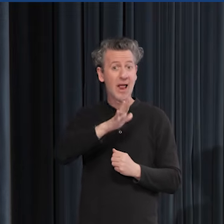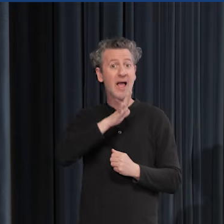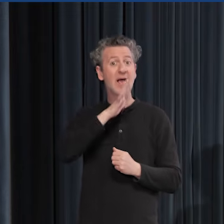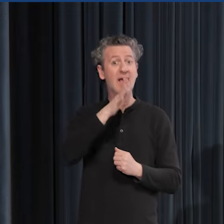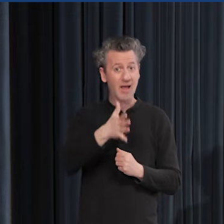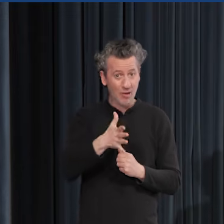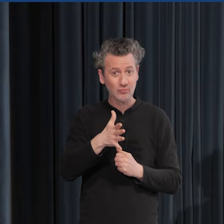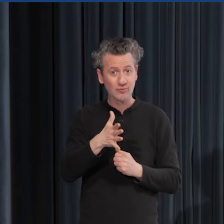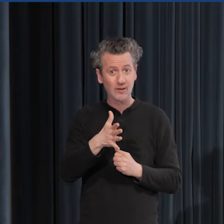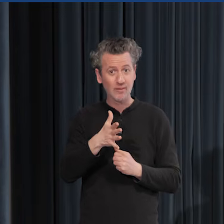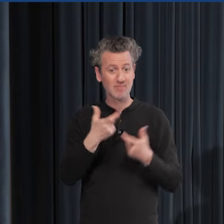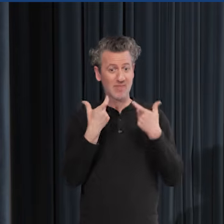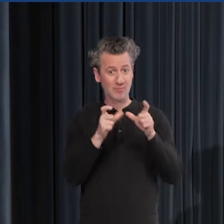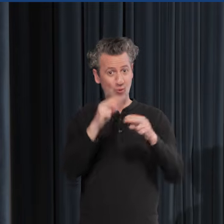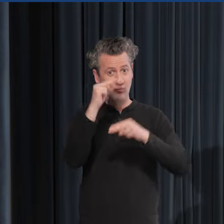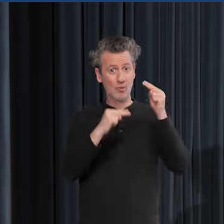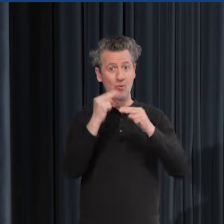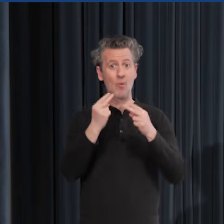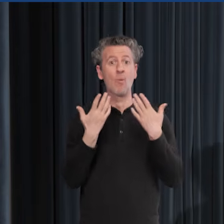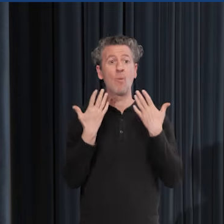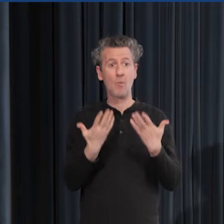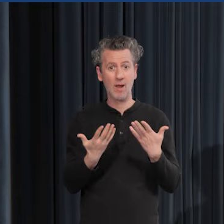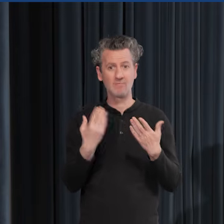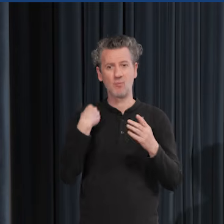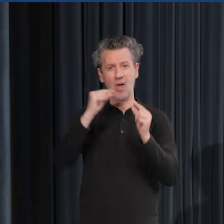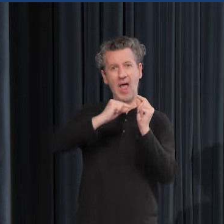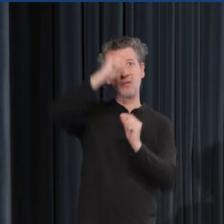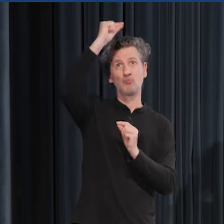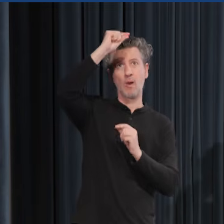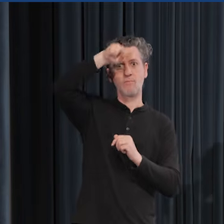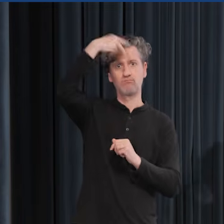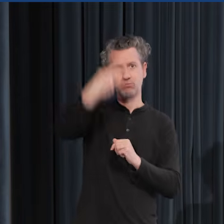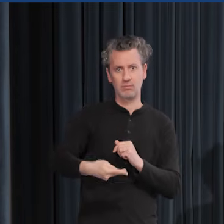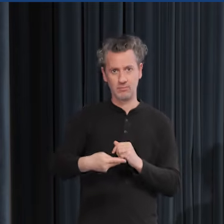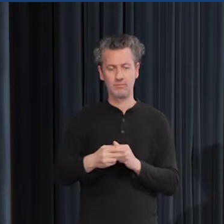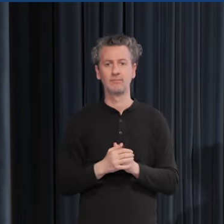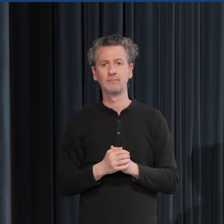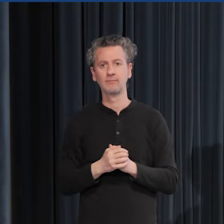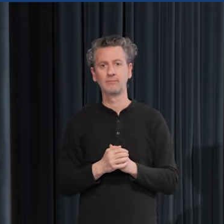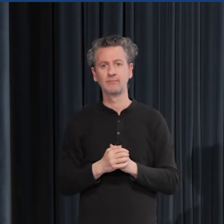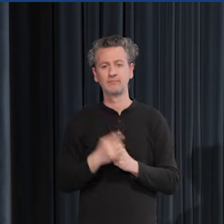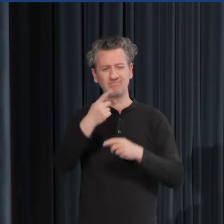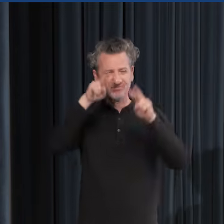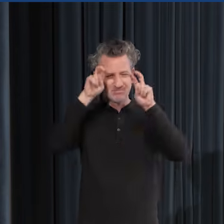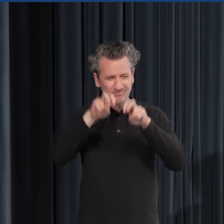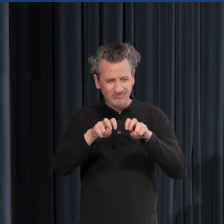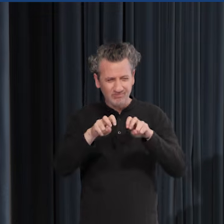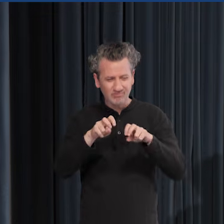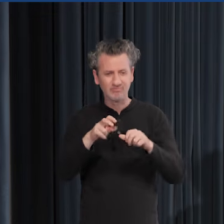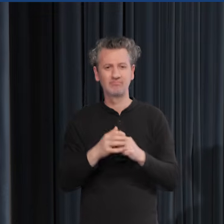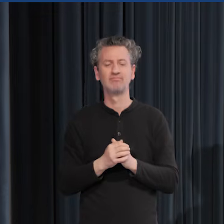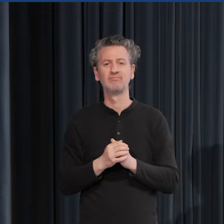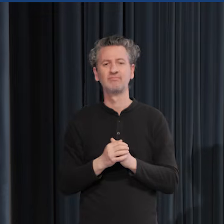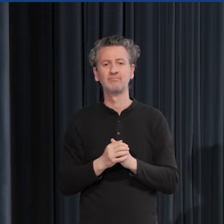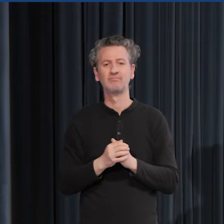estas características en el sector de la construcción son las caídas de altura. Profundizando el análisis de estas caídas de altura, podemos